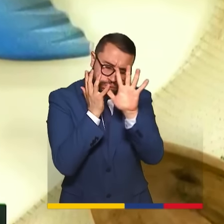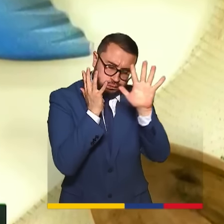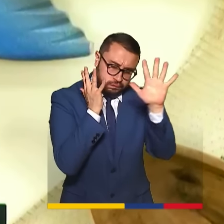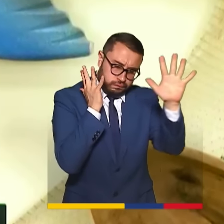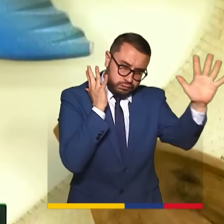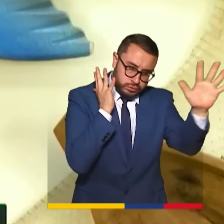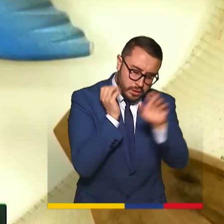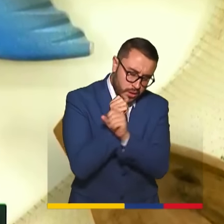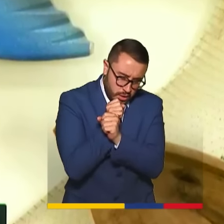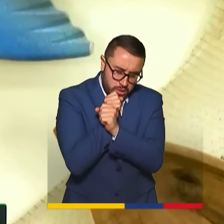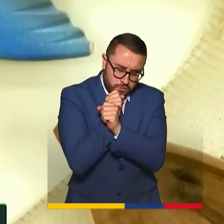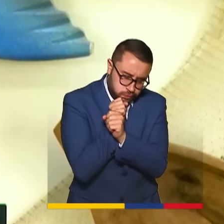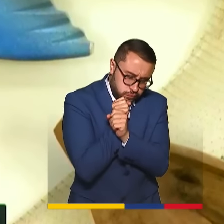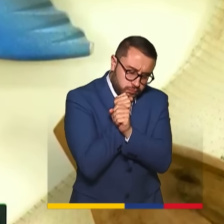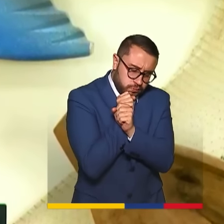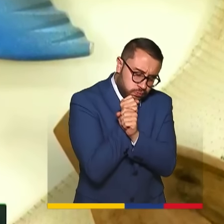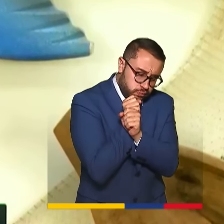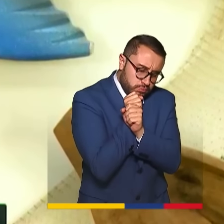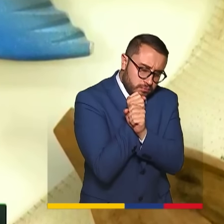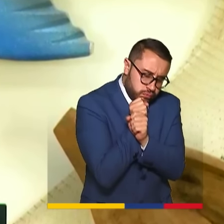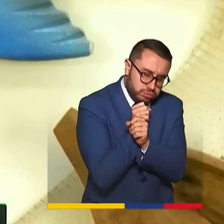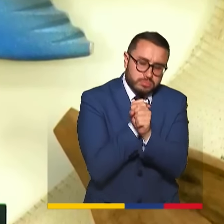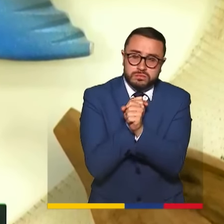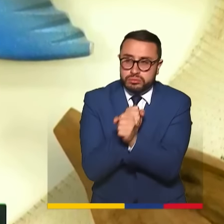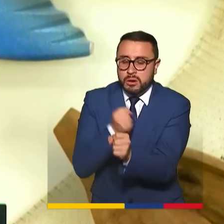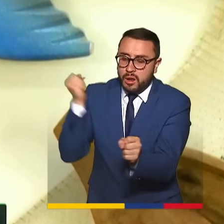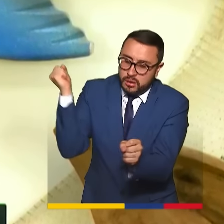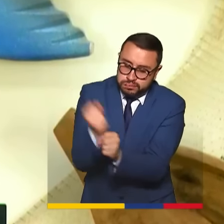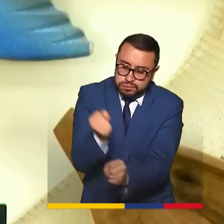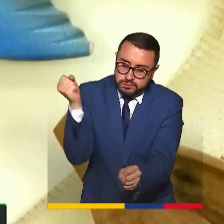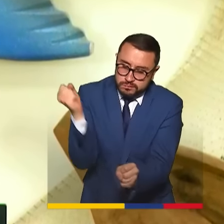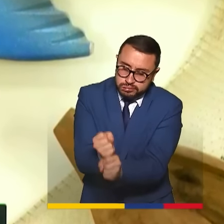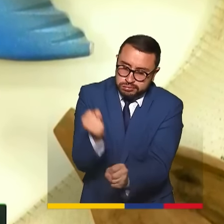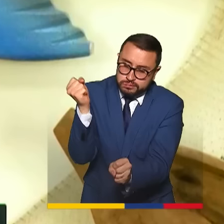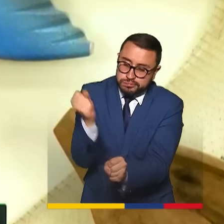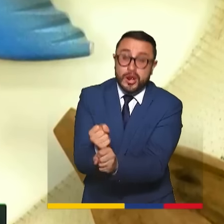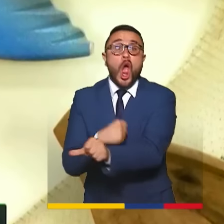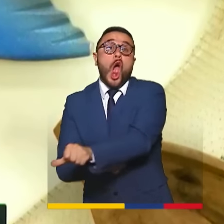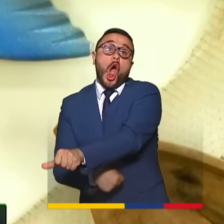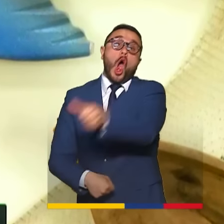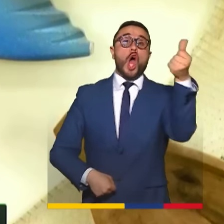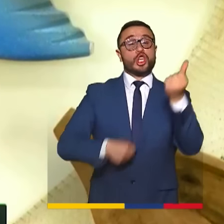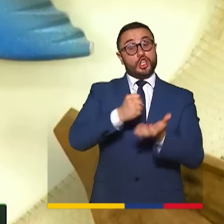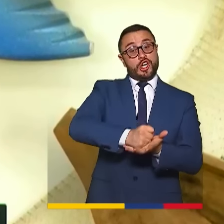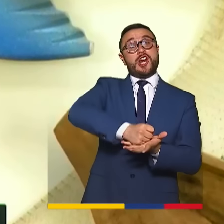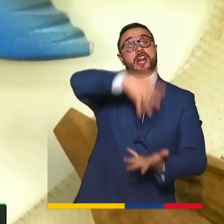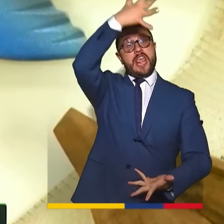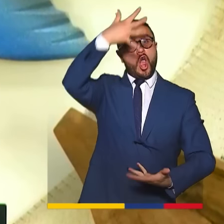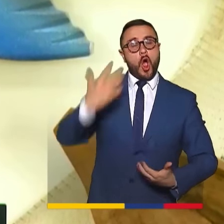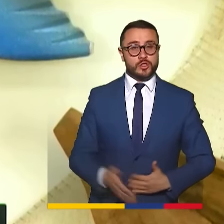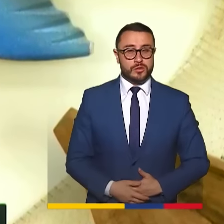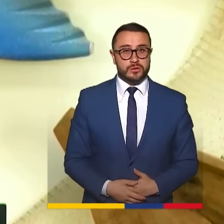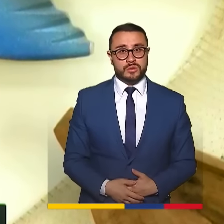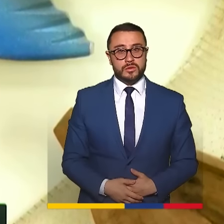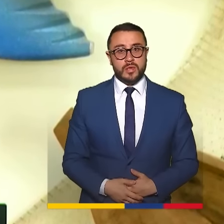cadenas hacia el trabajo que iba a enriquecer a otros, sin